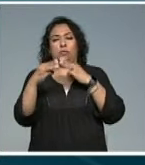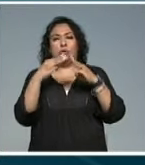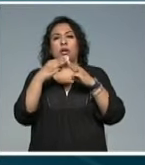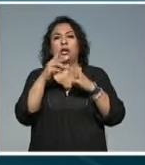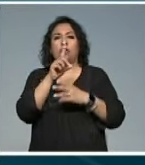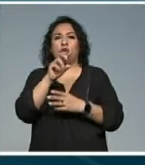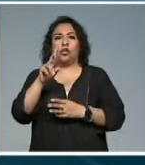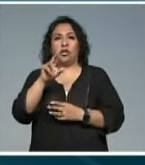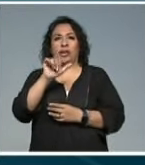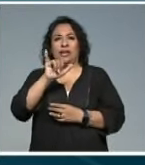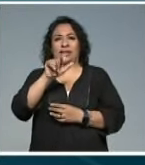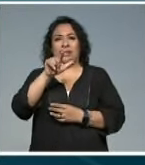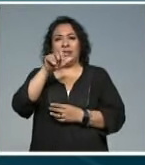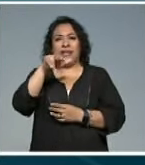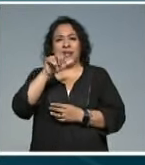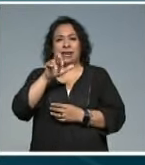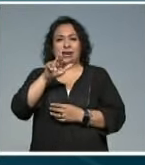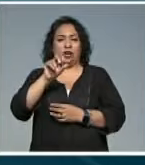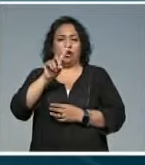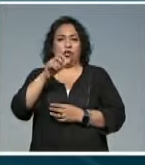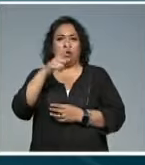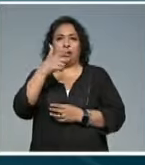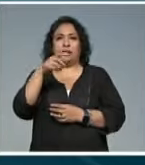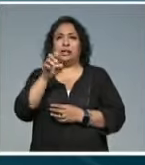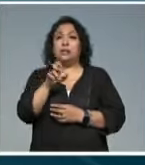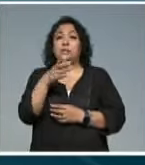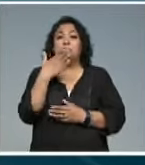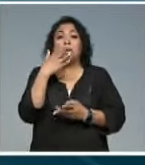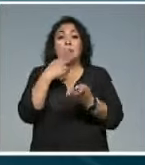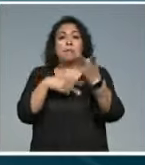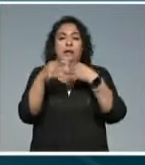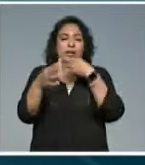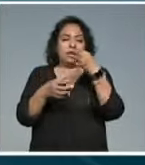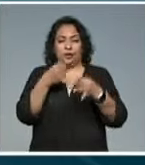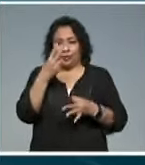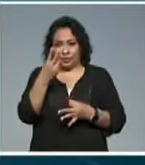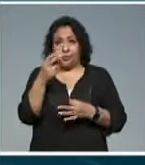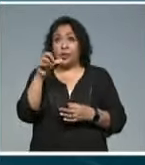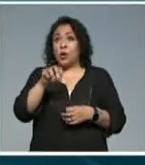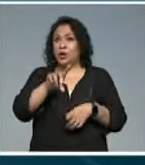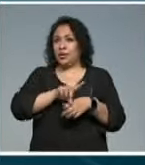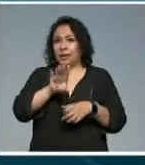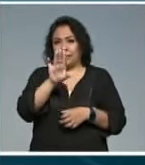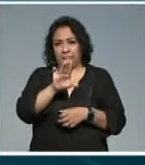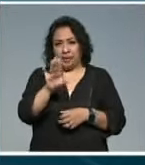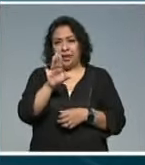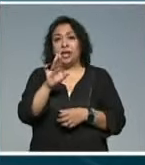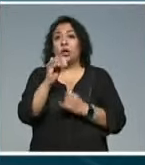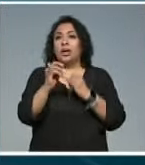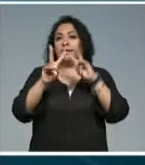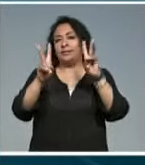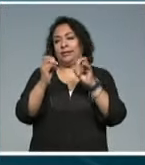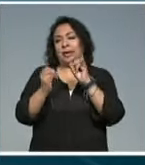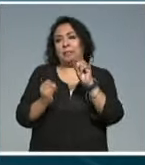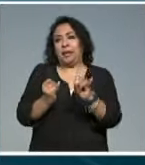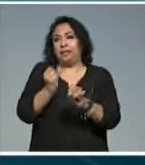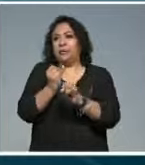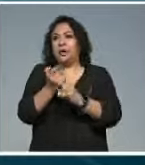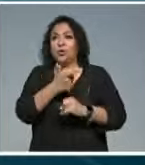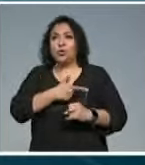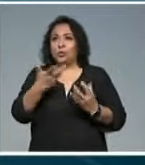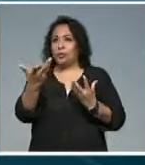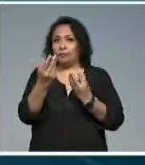con la doctora Ileana Rodríguez Santibáñez. Bienvenidos a Noticias 22 en este miércoles internacional. Qué